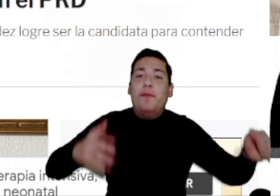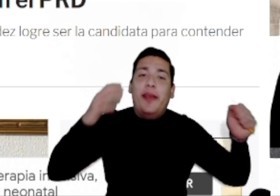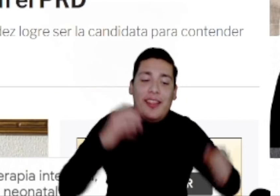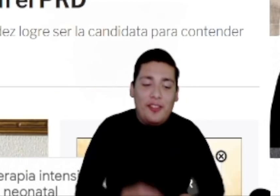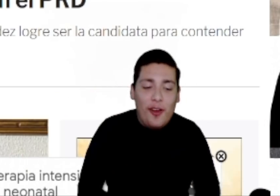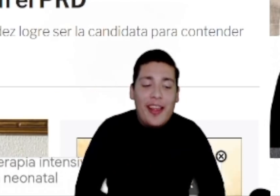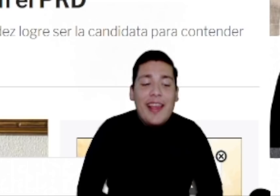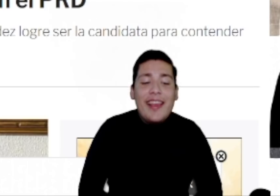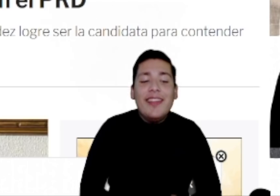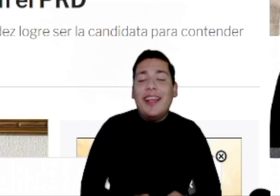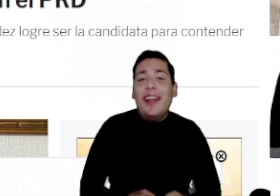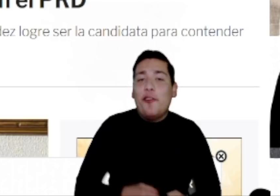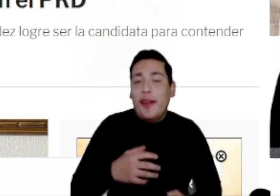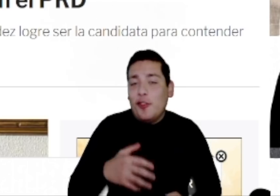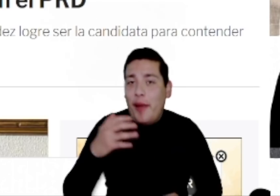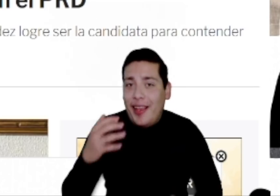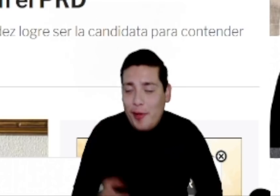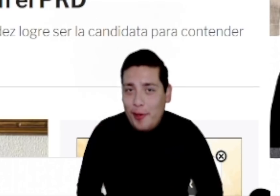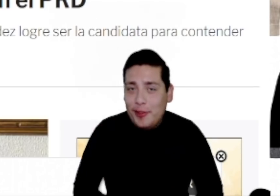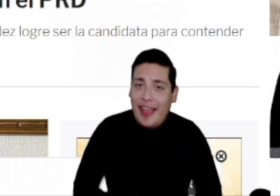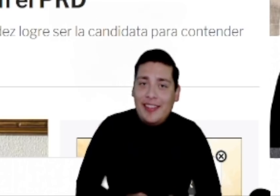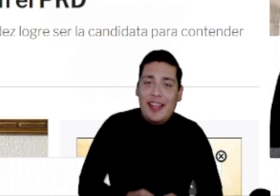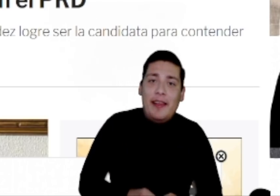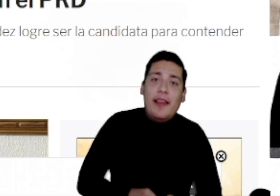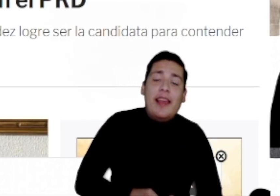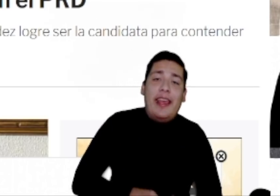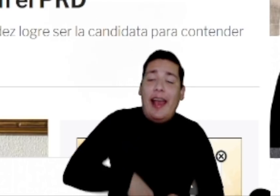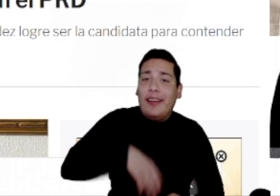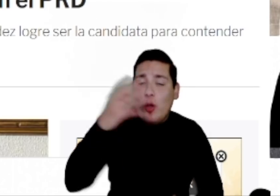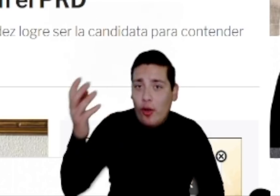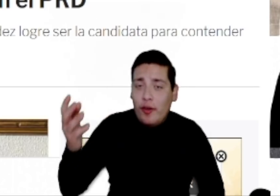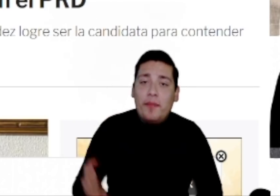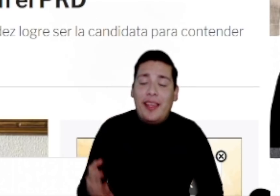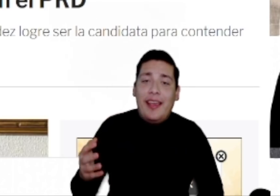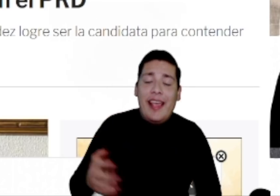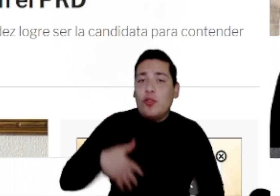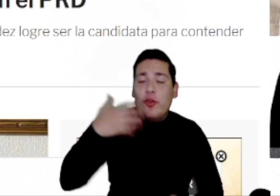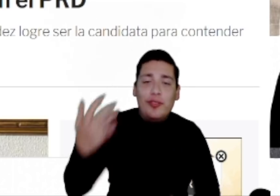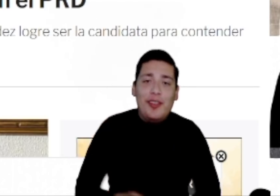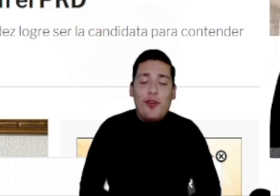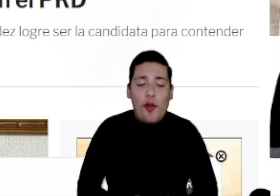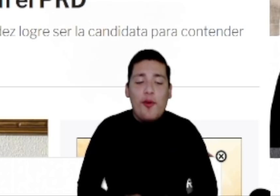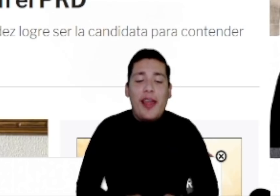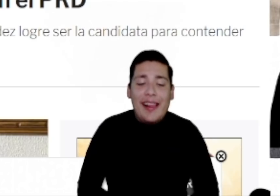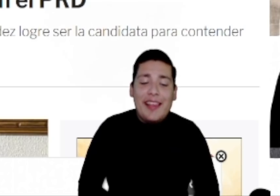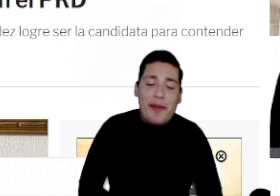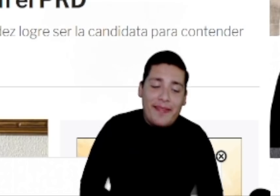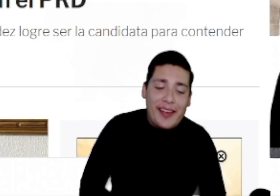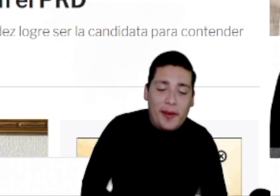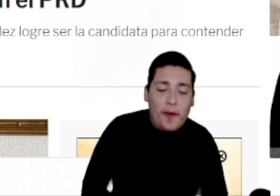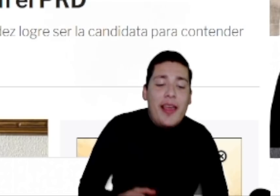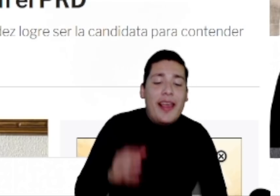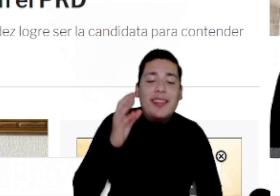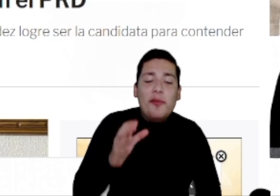muchísima expectación. Y es que Roberto Palazuelos, este actor que es conocido como el